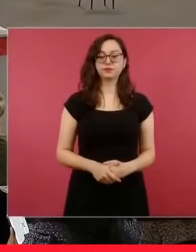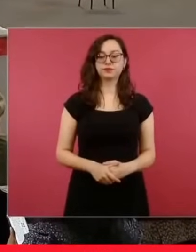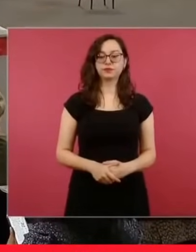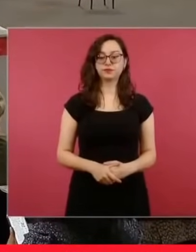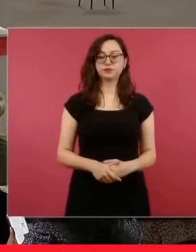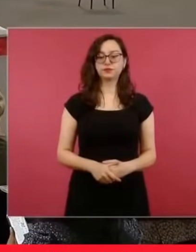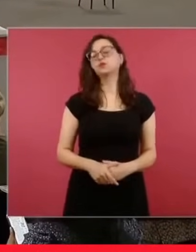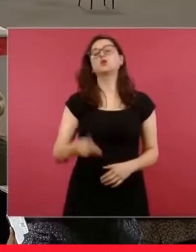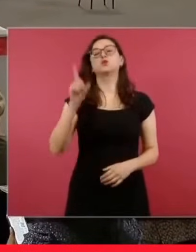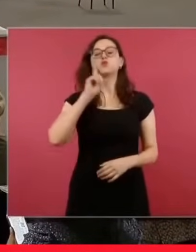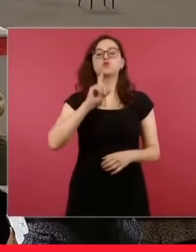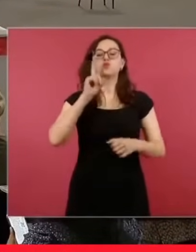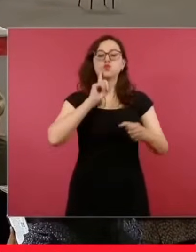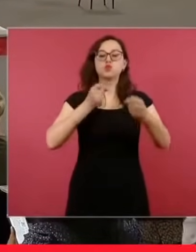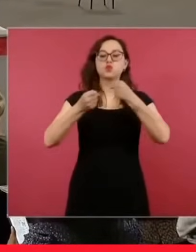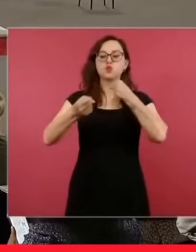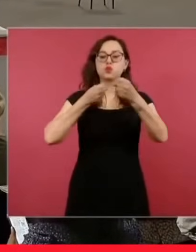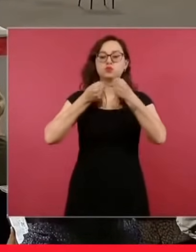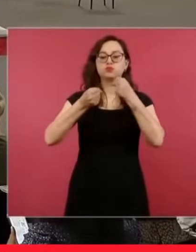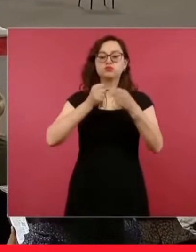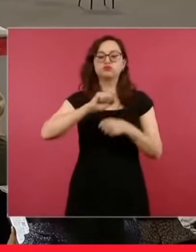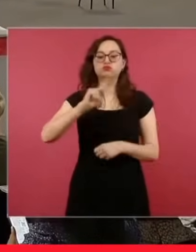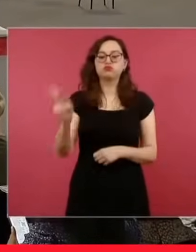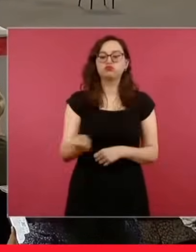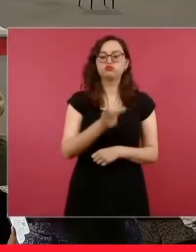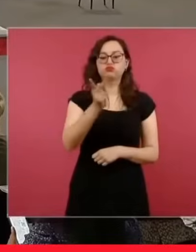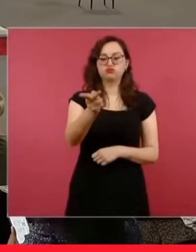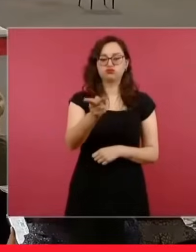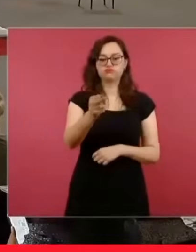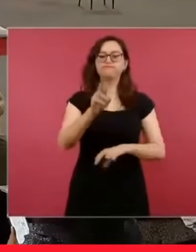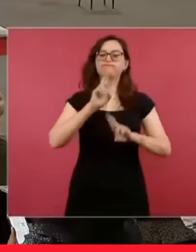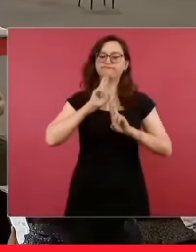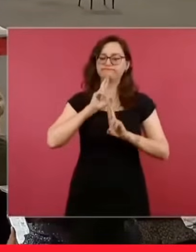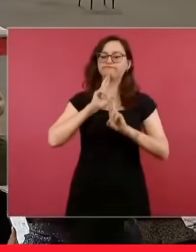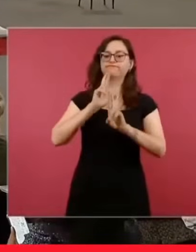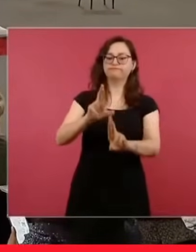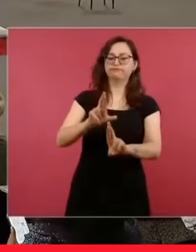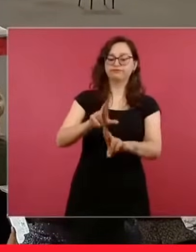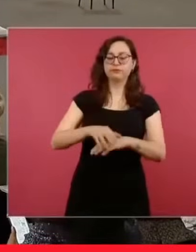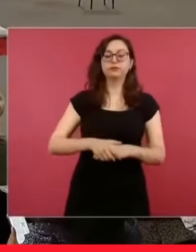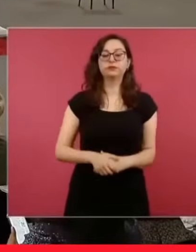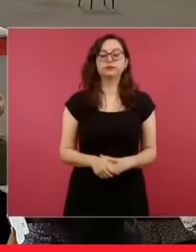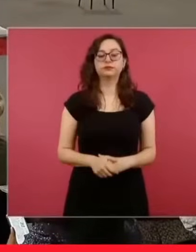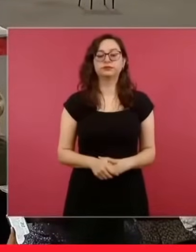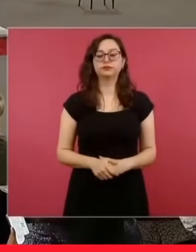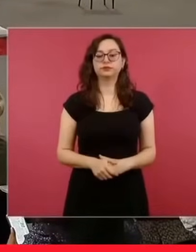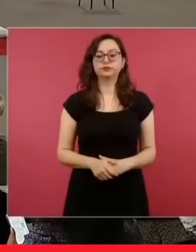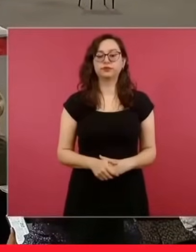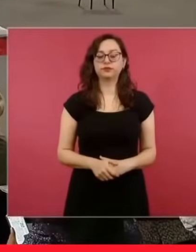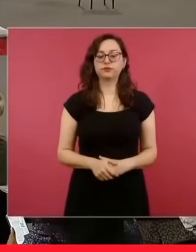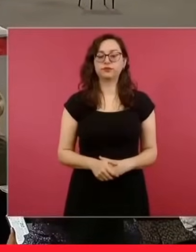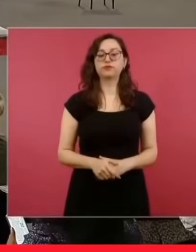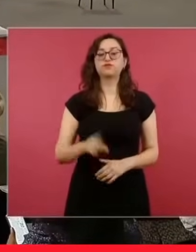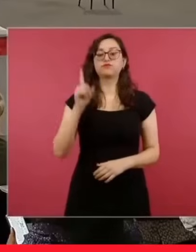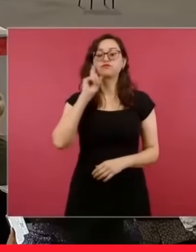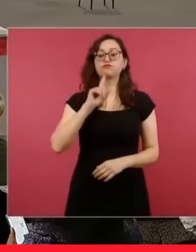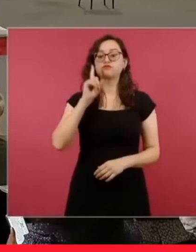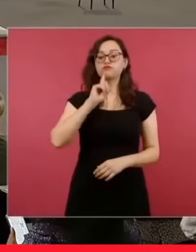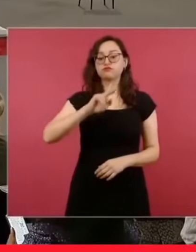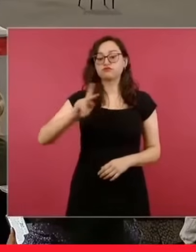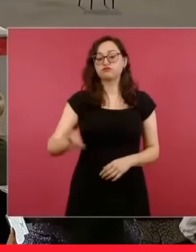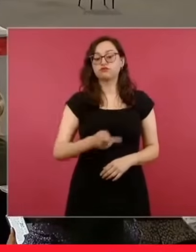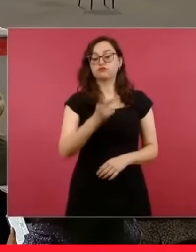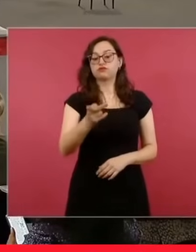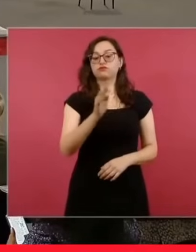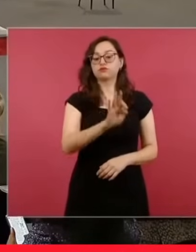a la reportera Yesenia Peralta. El 29 de abril hizo el siguiente